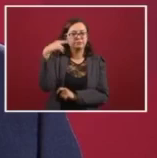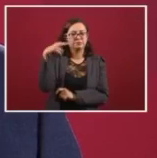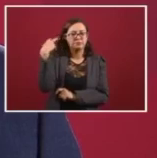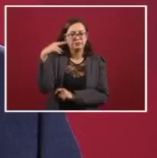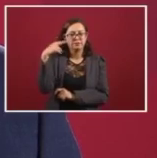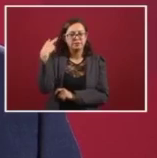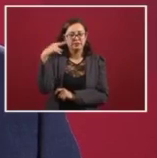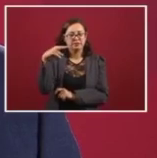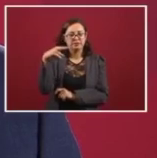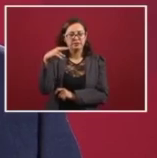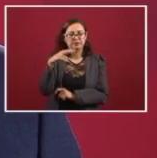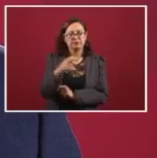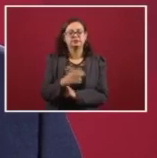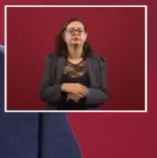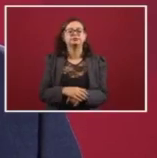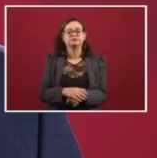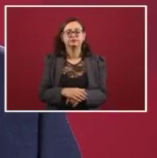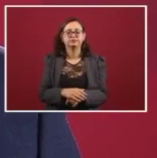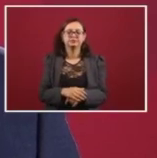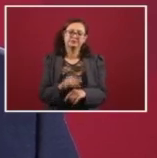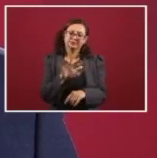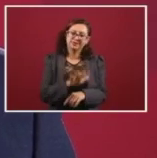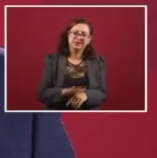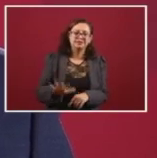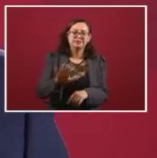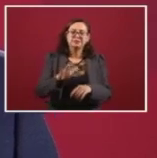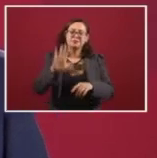El balcón de la Huasteca.